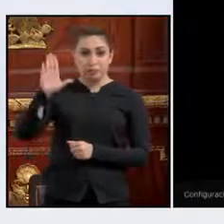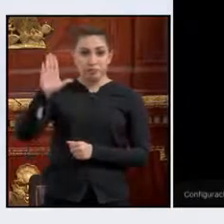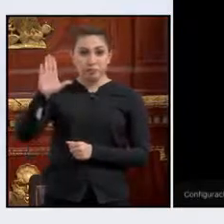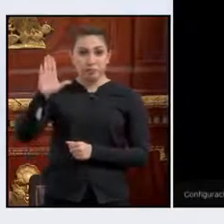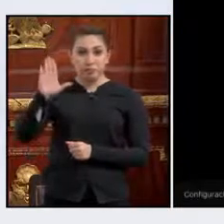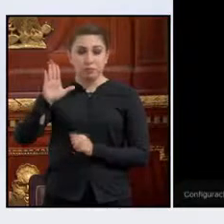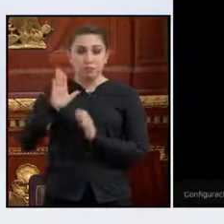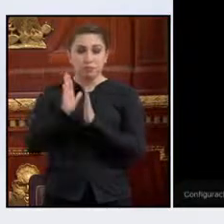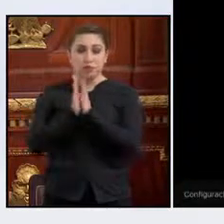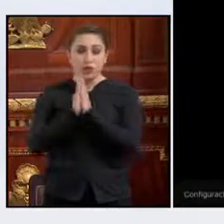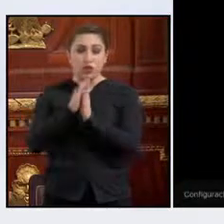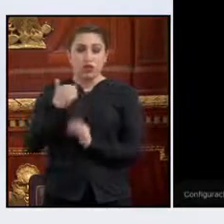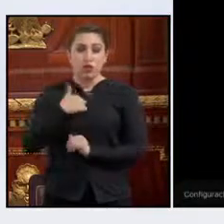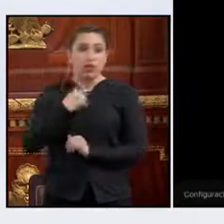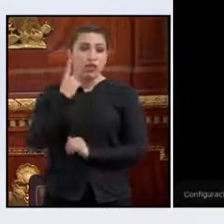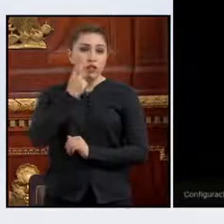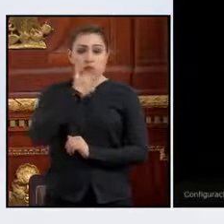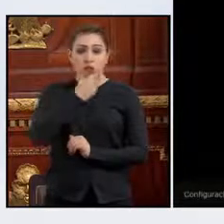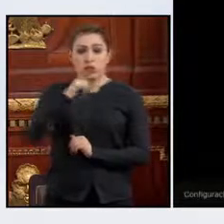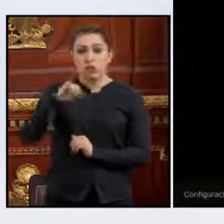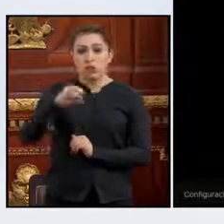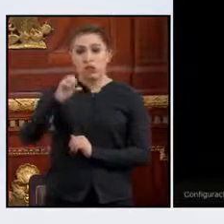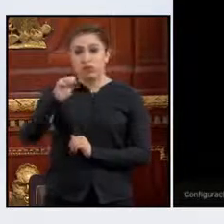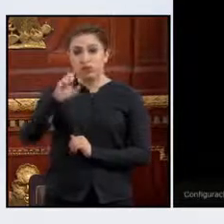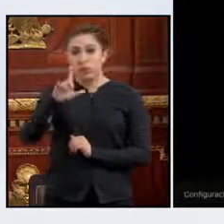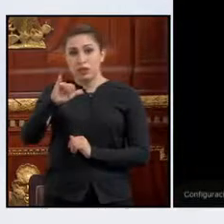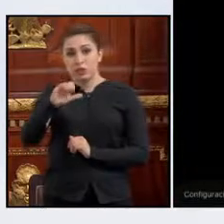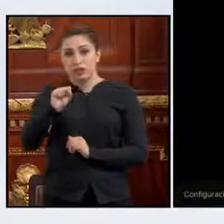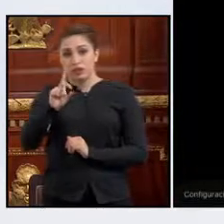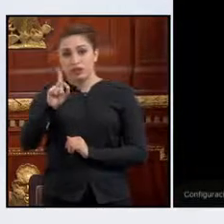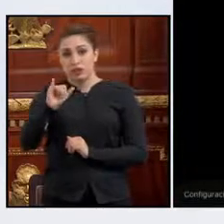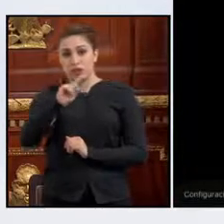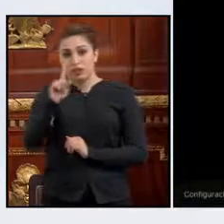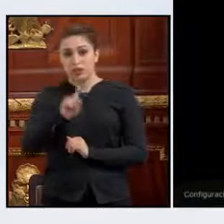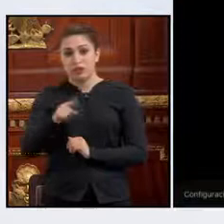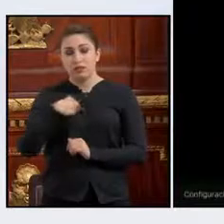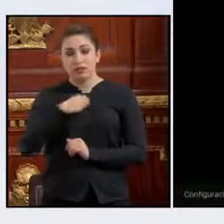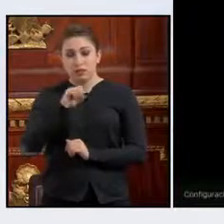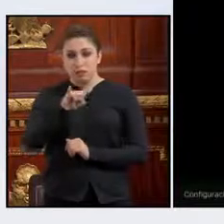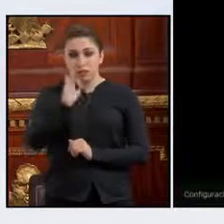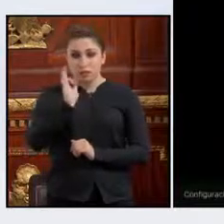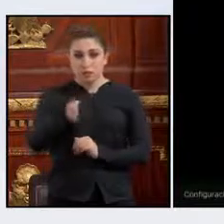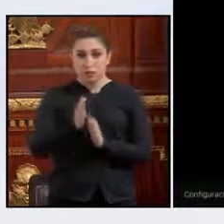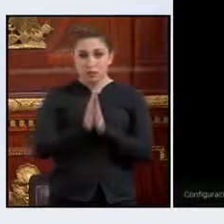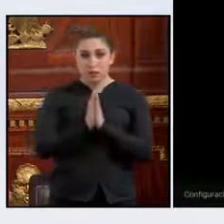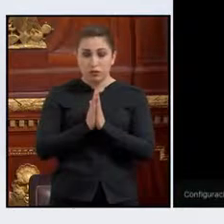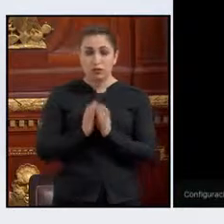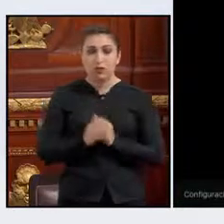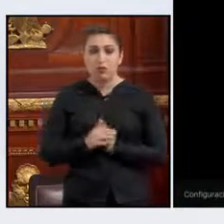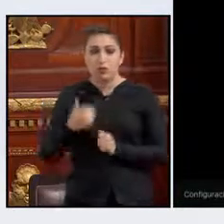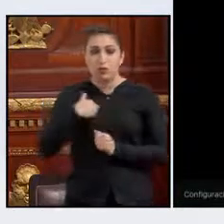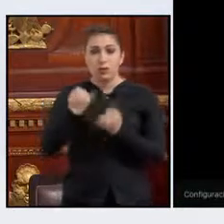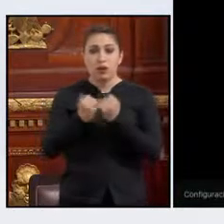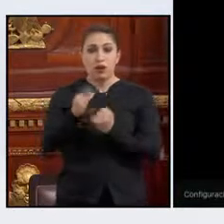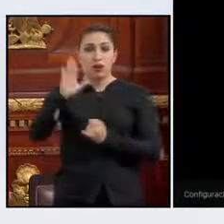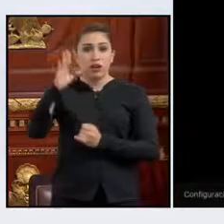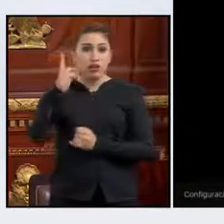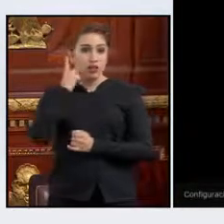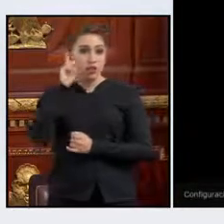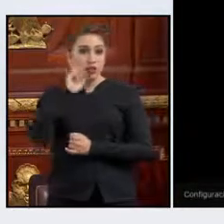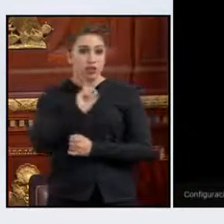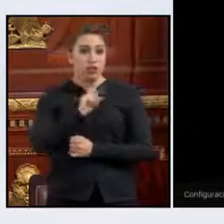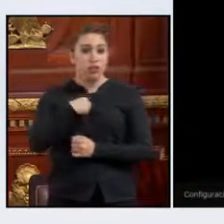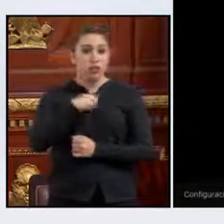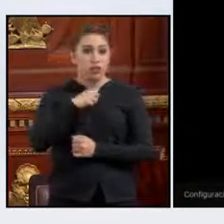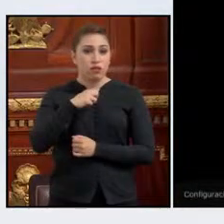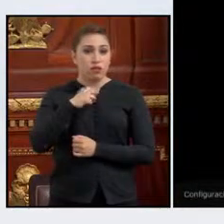tan amable. Rodríguez Díaz de León, José Luis, a favor. Sí, diputada. Diputada Don Ají, Maricela Siga, a favor.